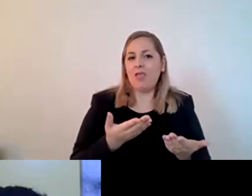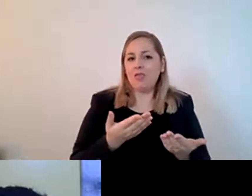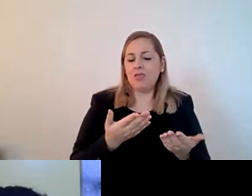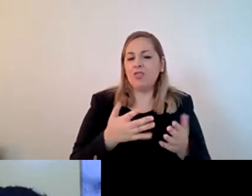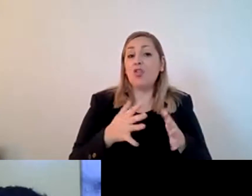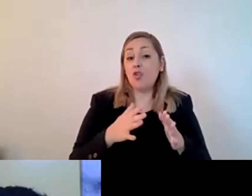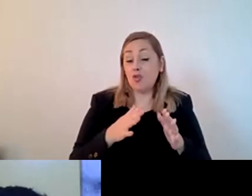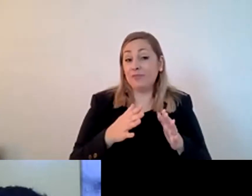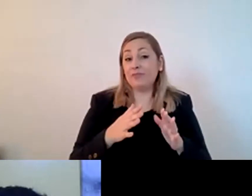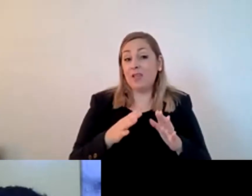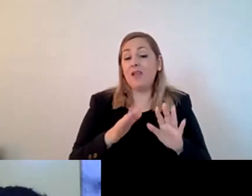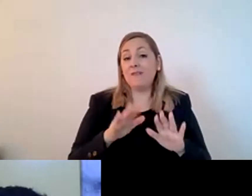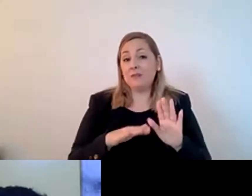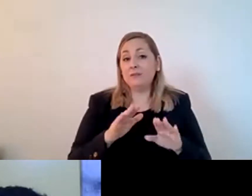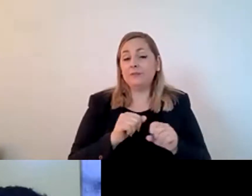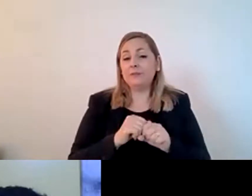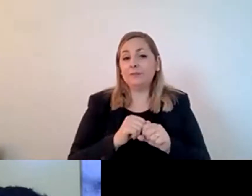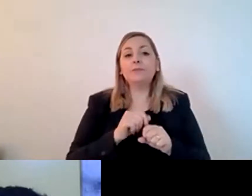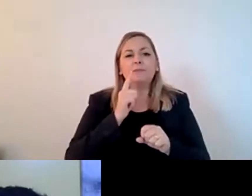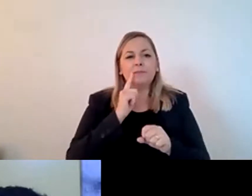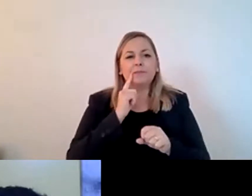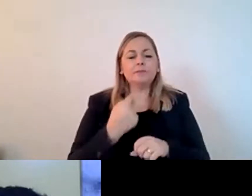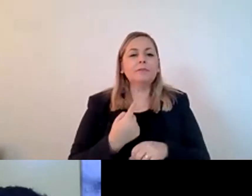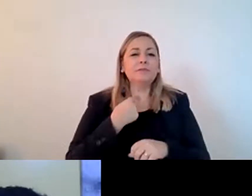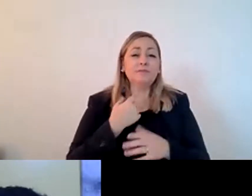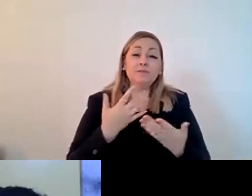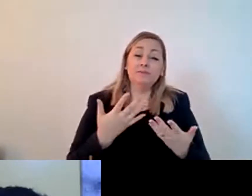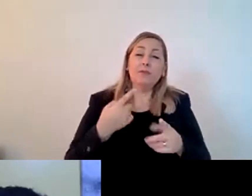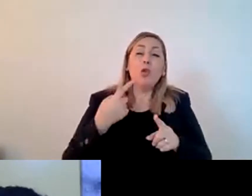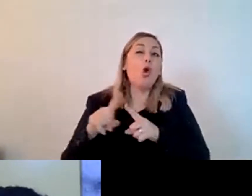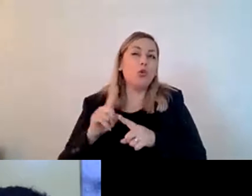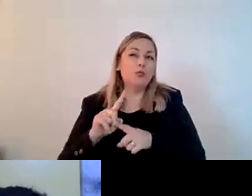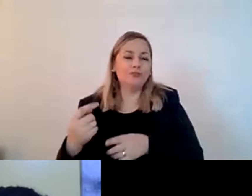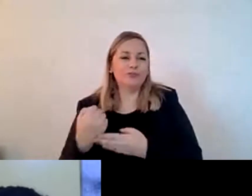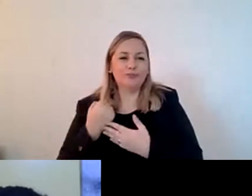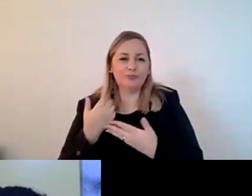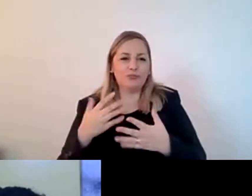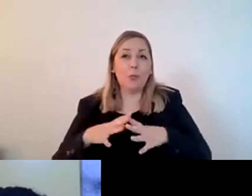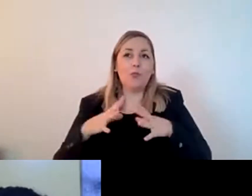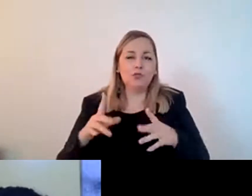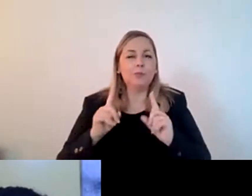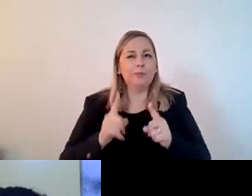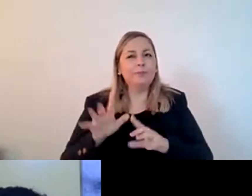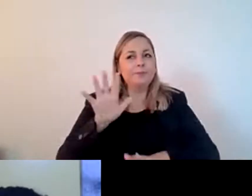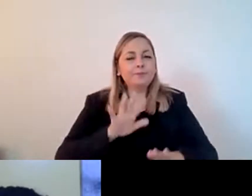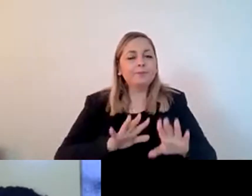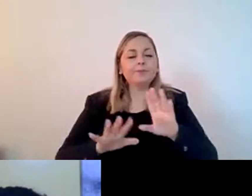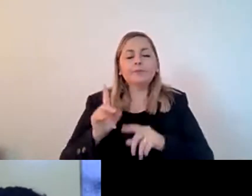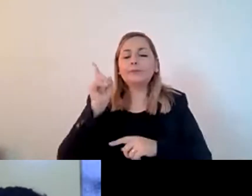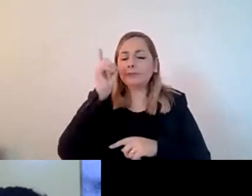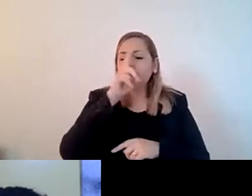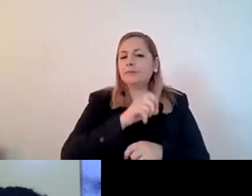de los casos tiene efecto, pero en otros no tanto. Entonces hay que tener cautela, pero es